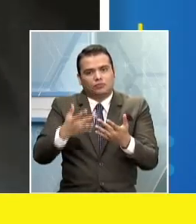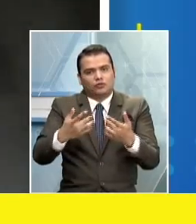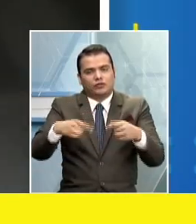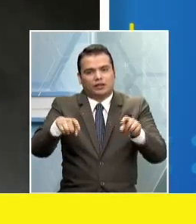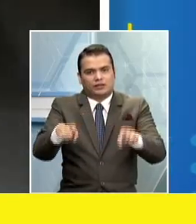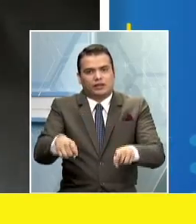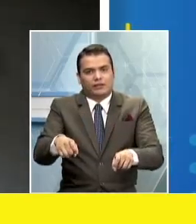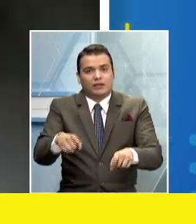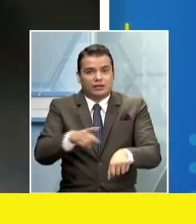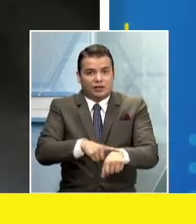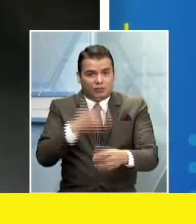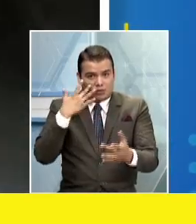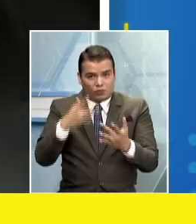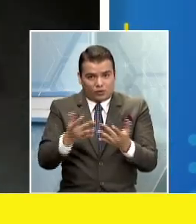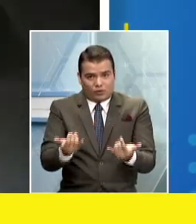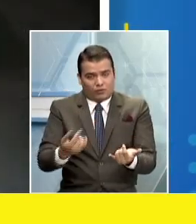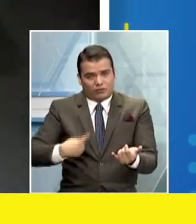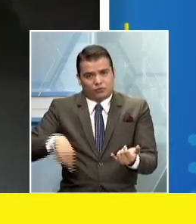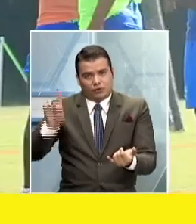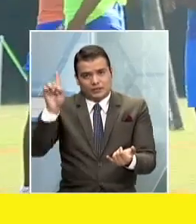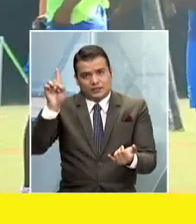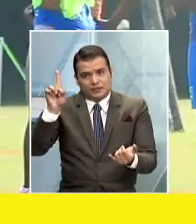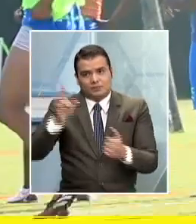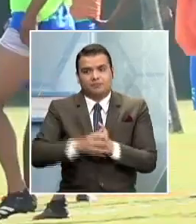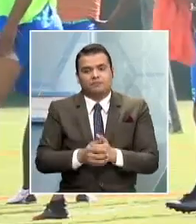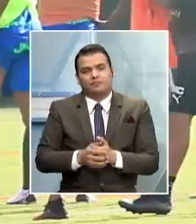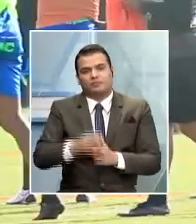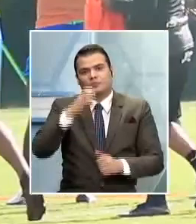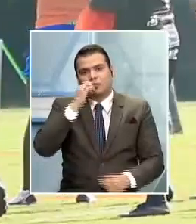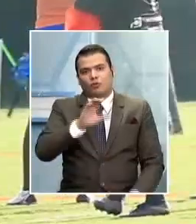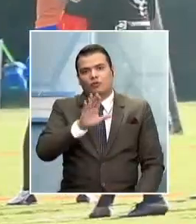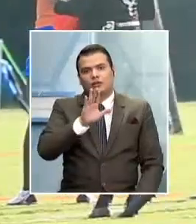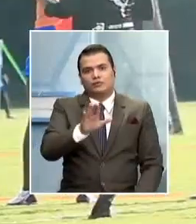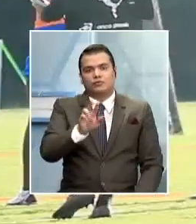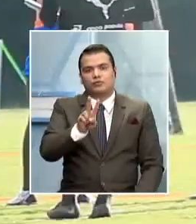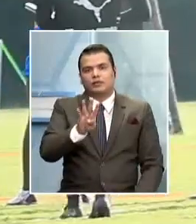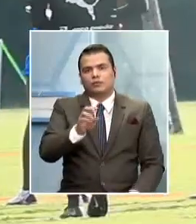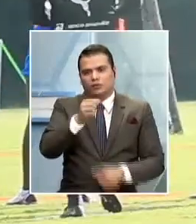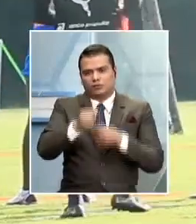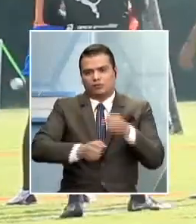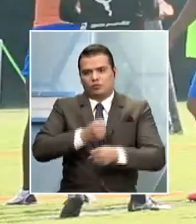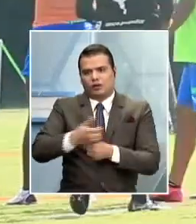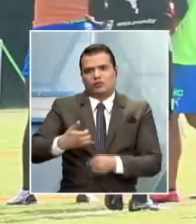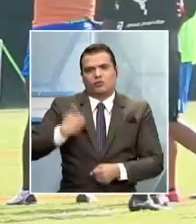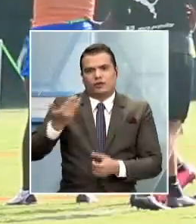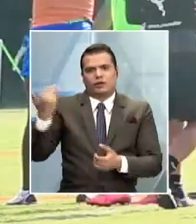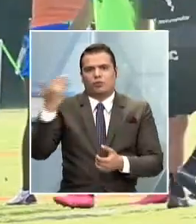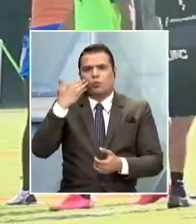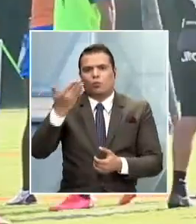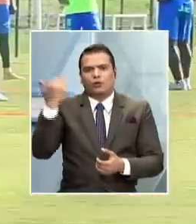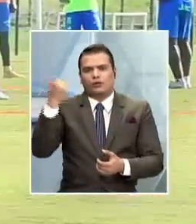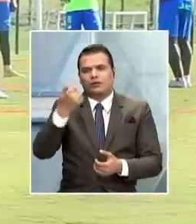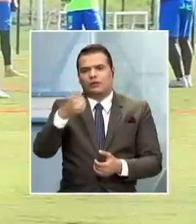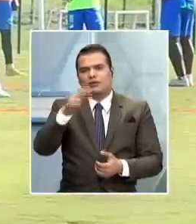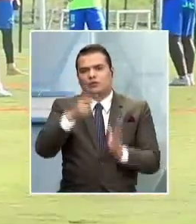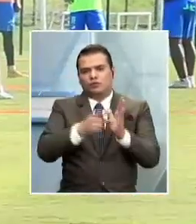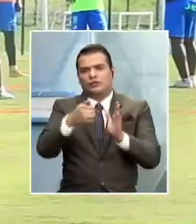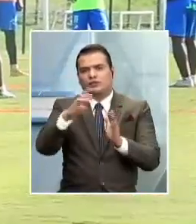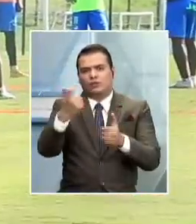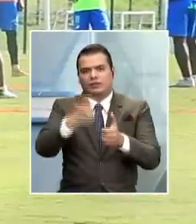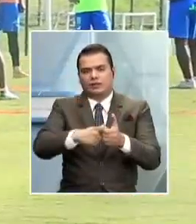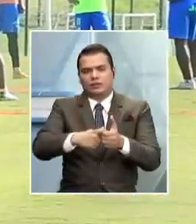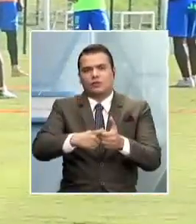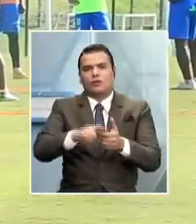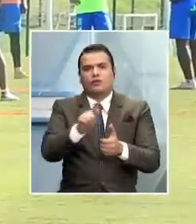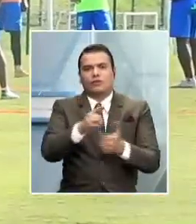no es el momento a nuestro juicio. Agustín Palavecino, de 24 años, quien llegó en febrero de 2019 y suma